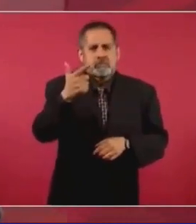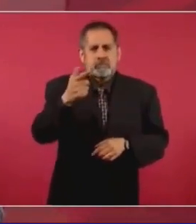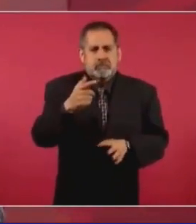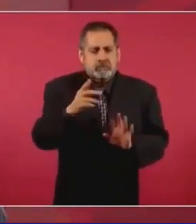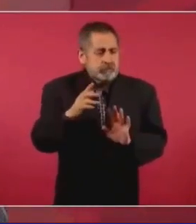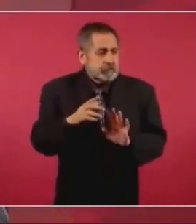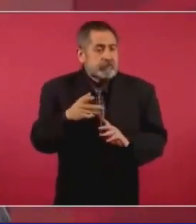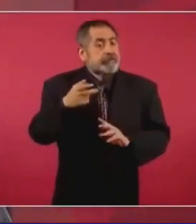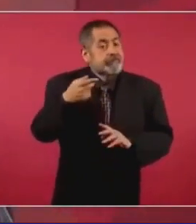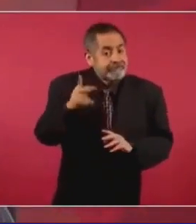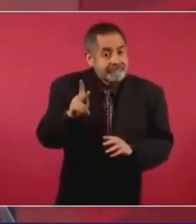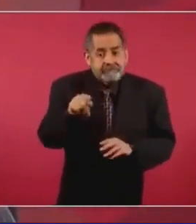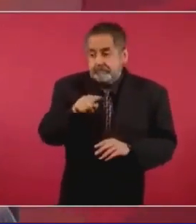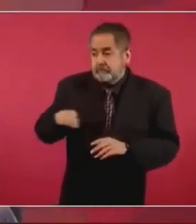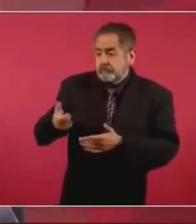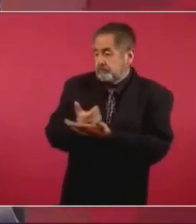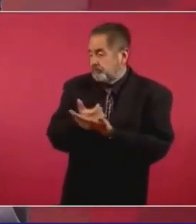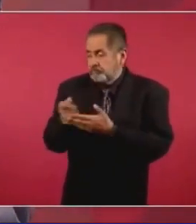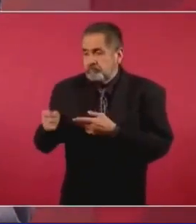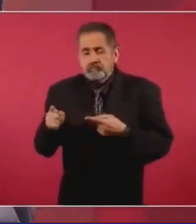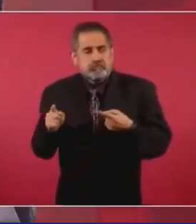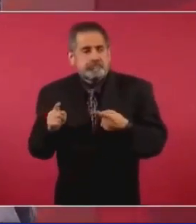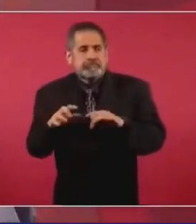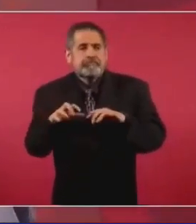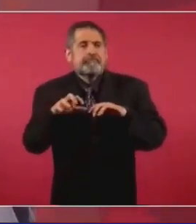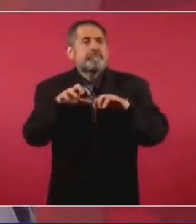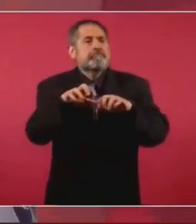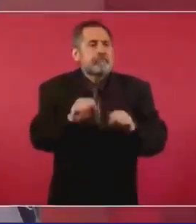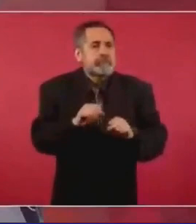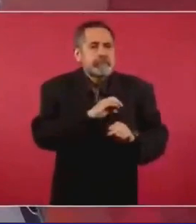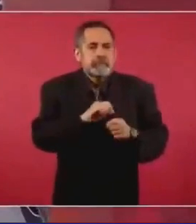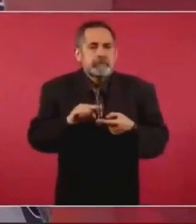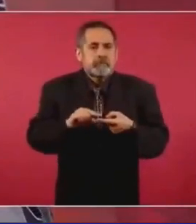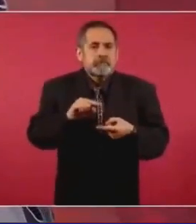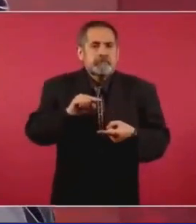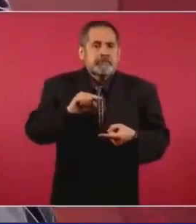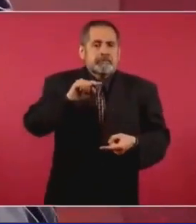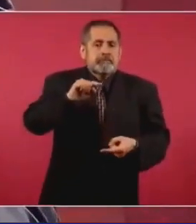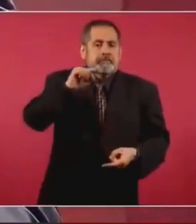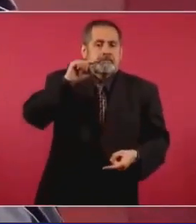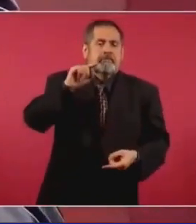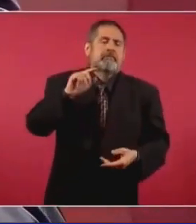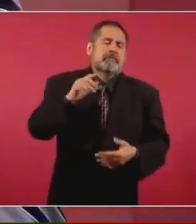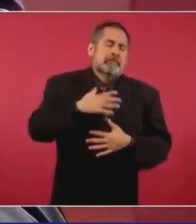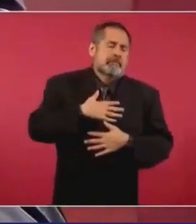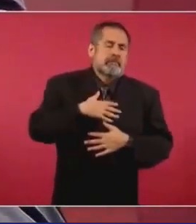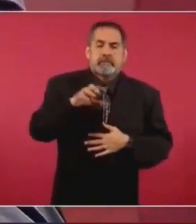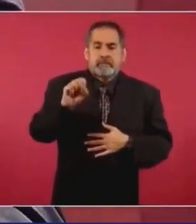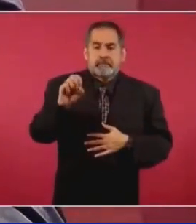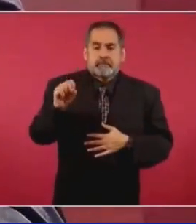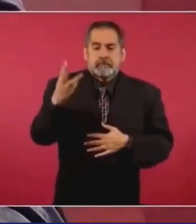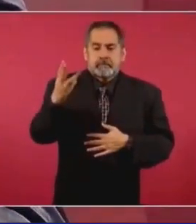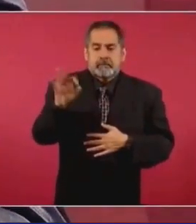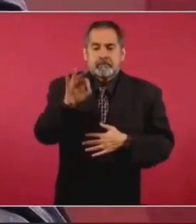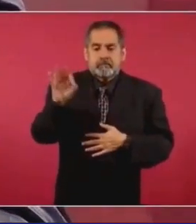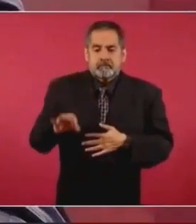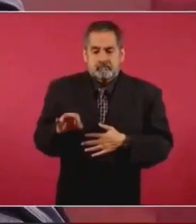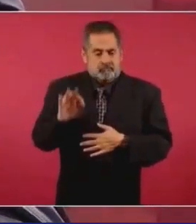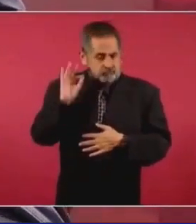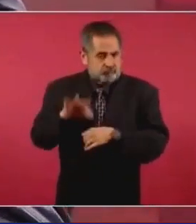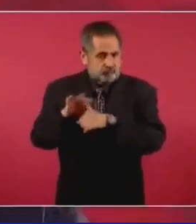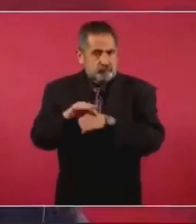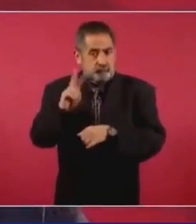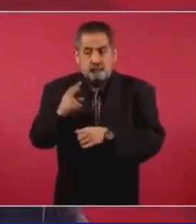8.7, ha crecido 63% en términos reales